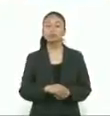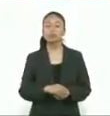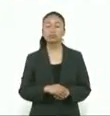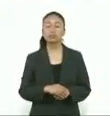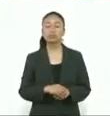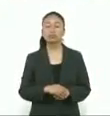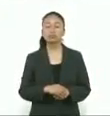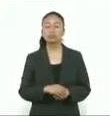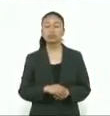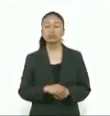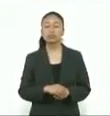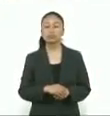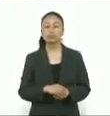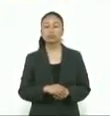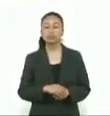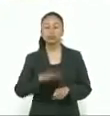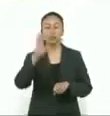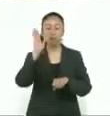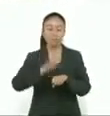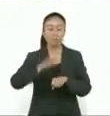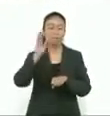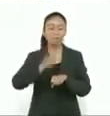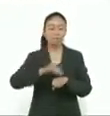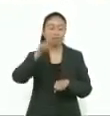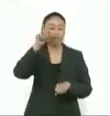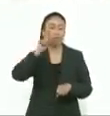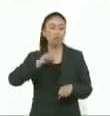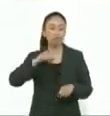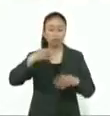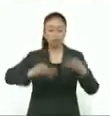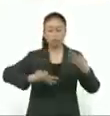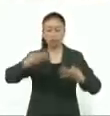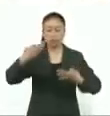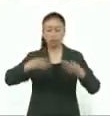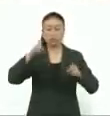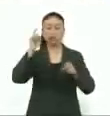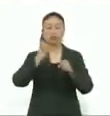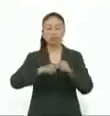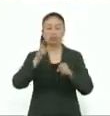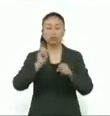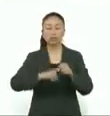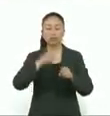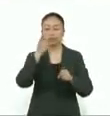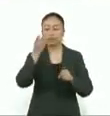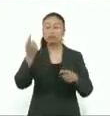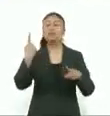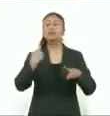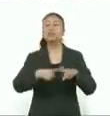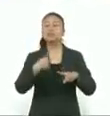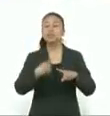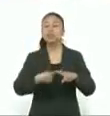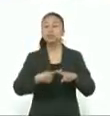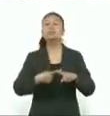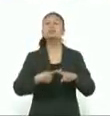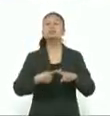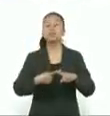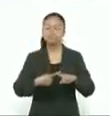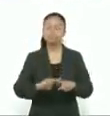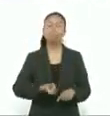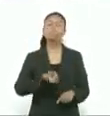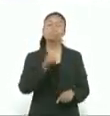¿Quién ha propuesto más mujeres en la Suprema Corte de Justicia de la Nación? ¡Andrés Manuel